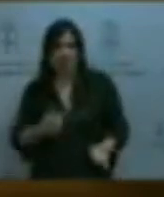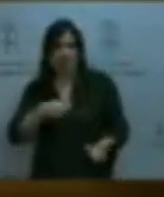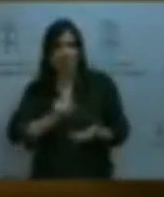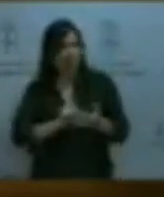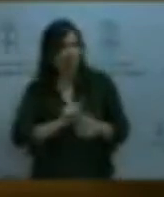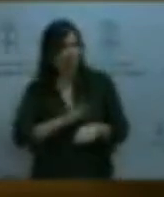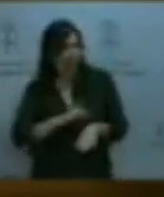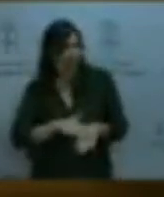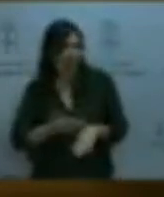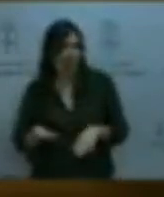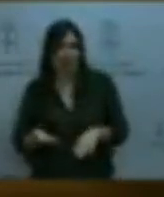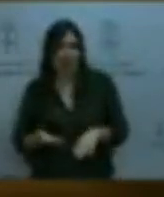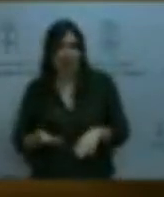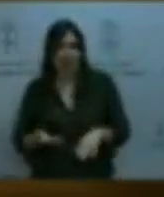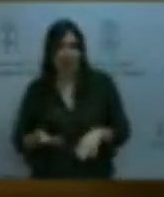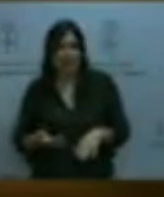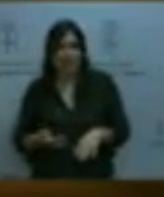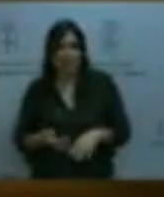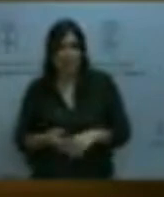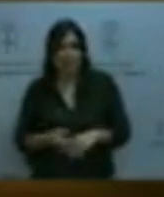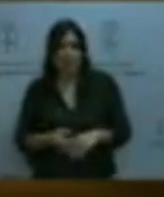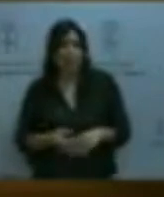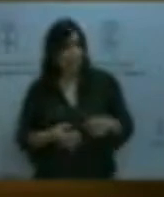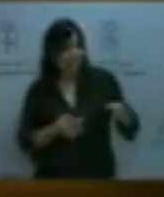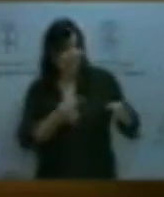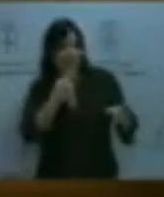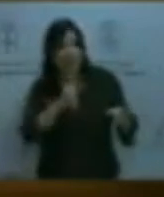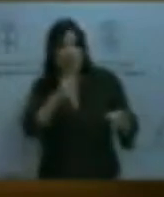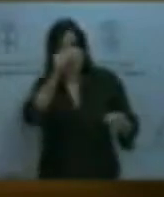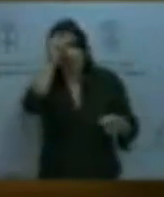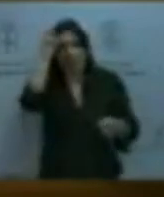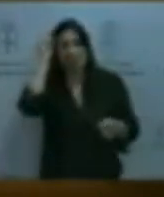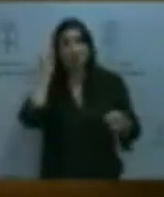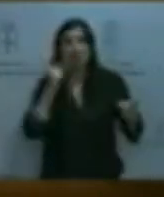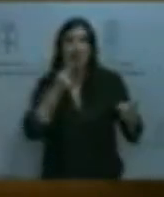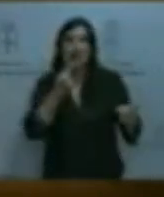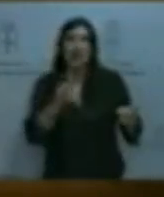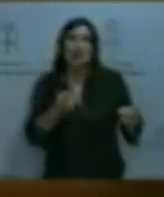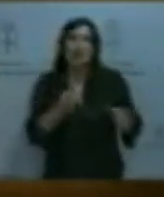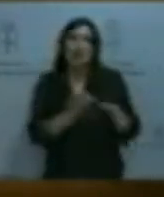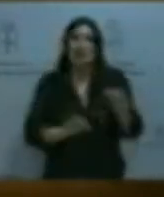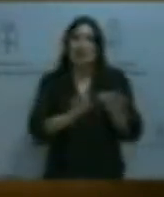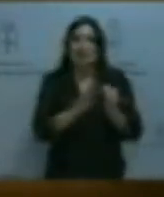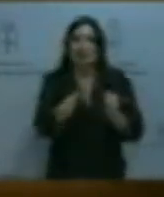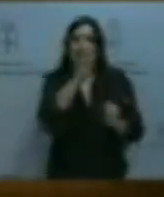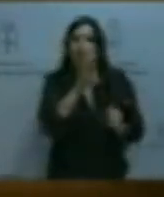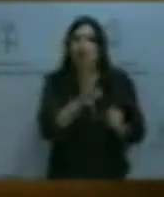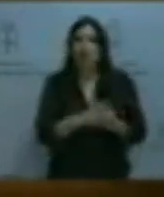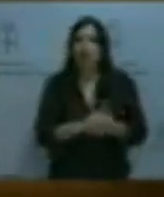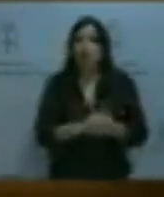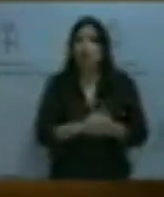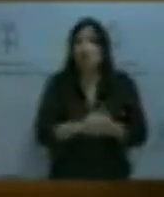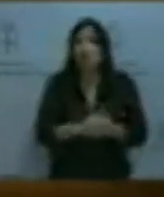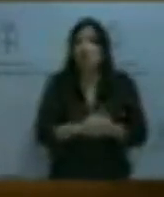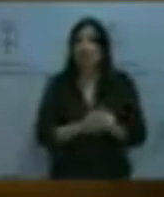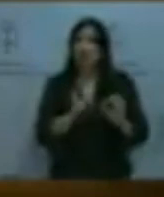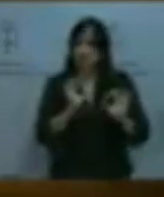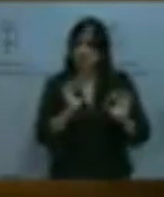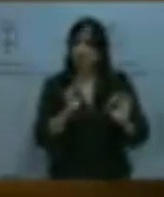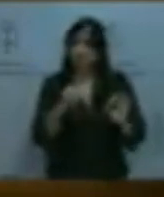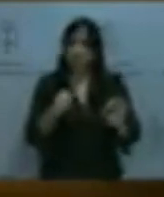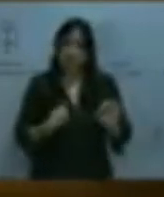y hablar de un ciclo de tres años pues justamente lo que han hecho desde la consejería de educación de la